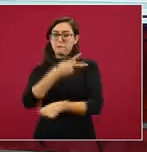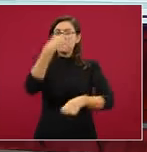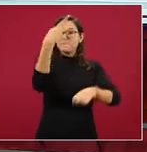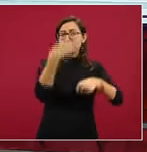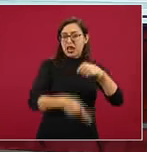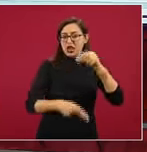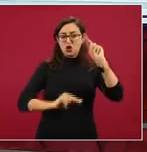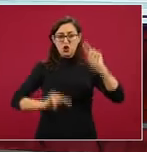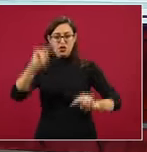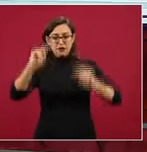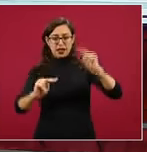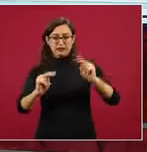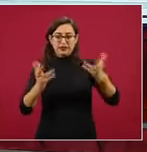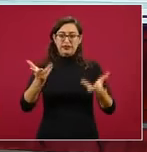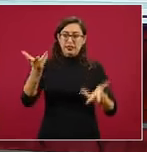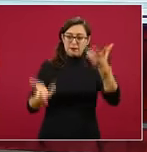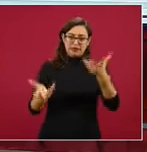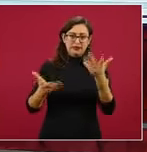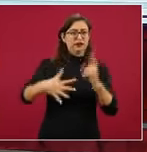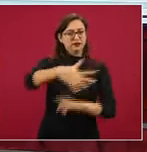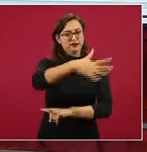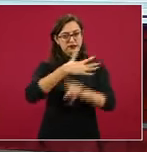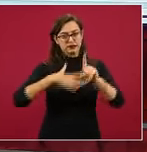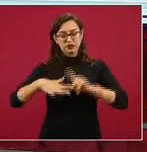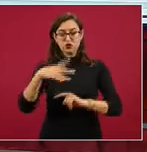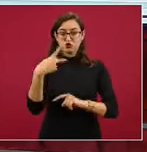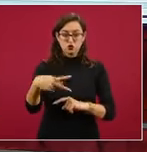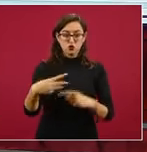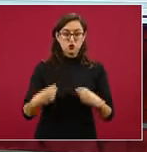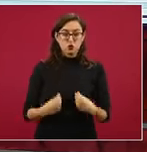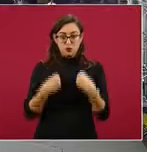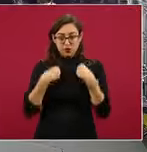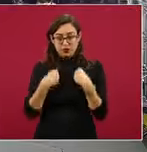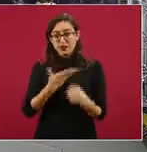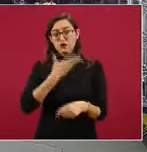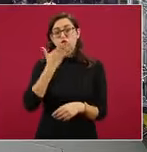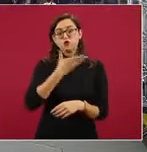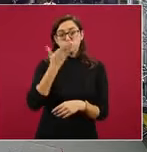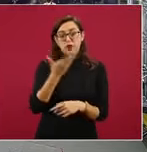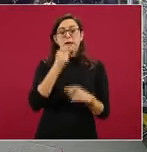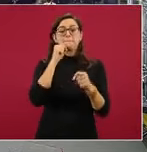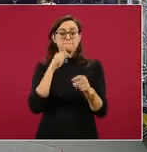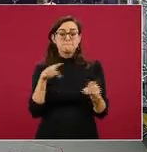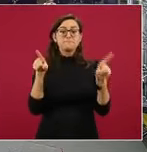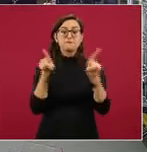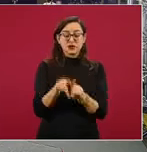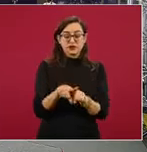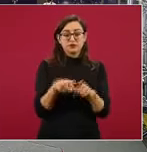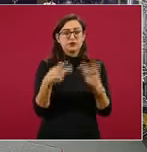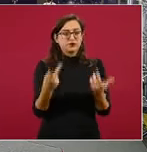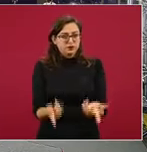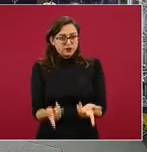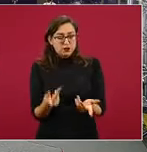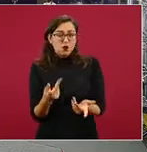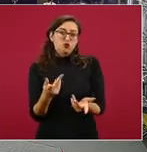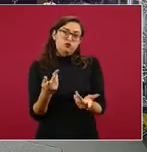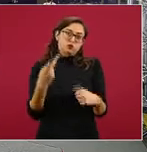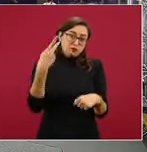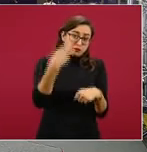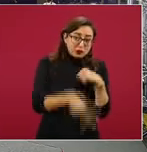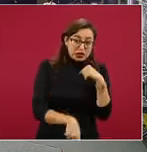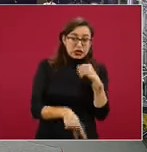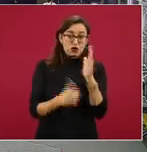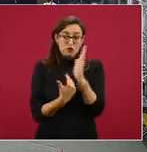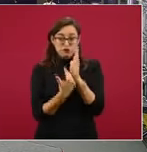cada uno de los estados en los que viven y derivado de este riesgo, las actividades sociales y económicas